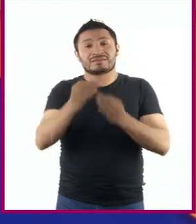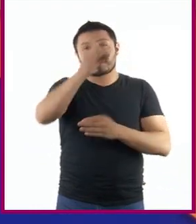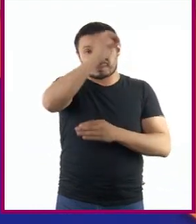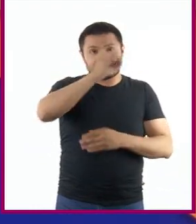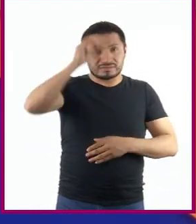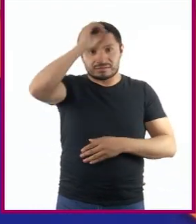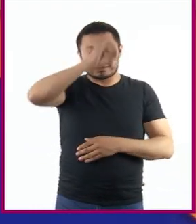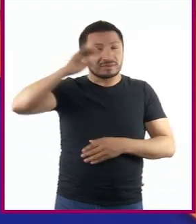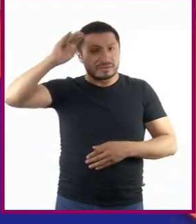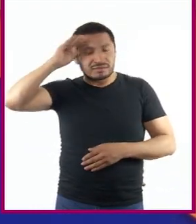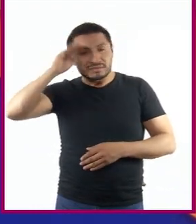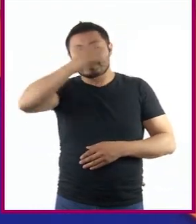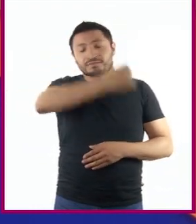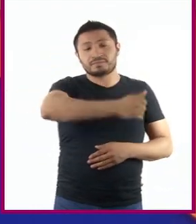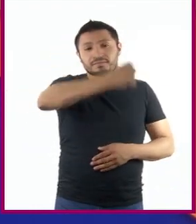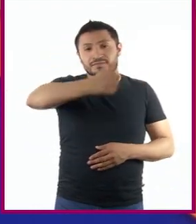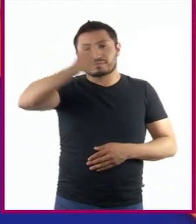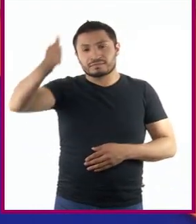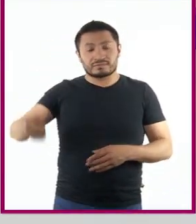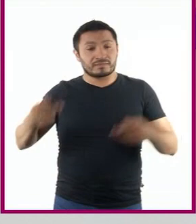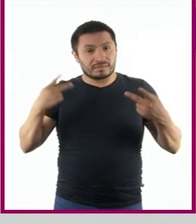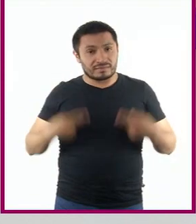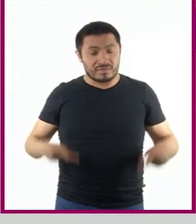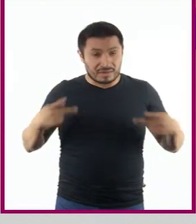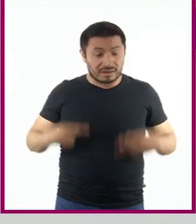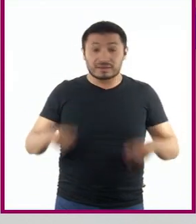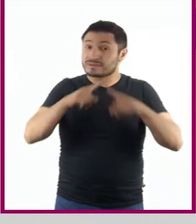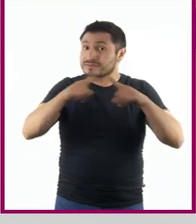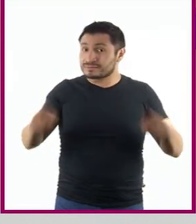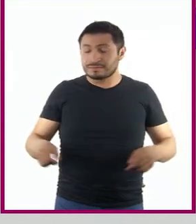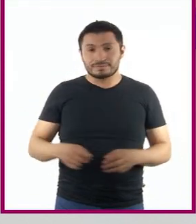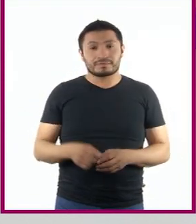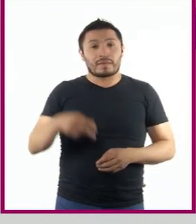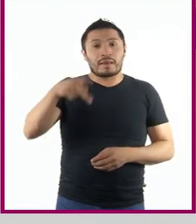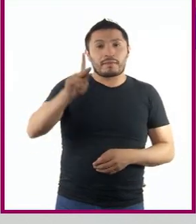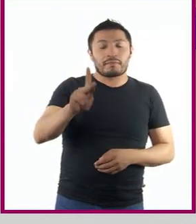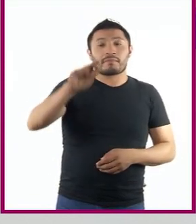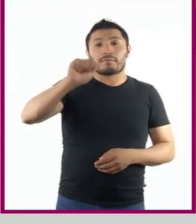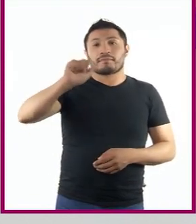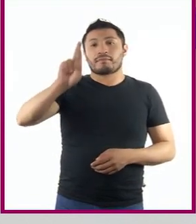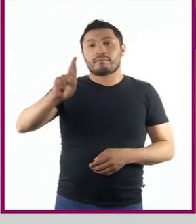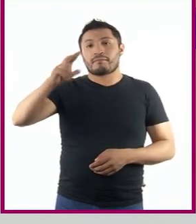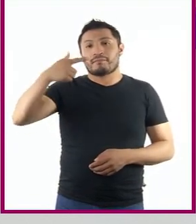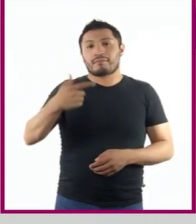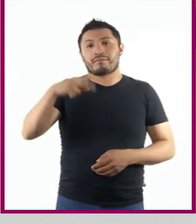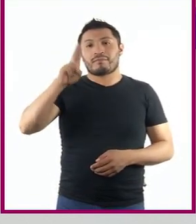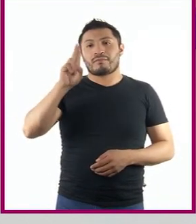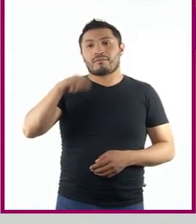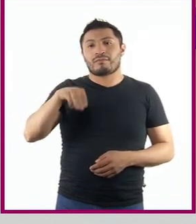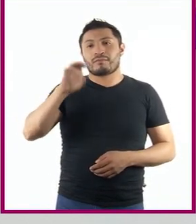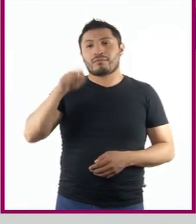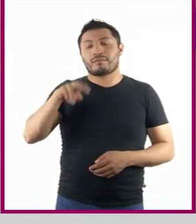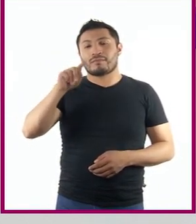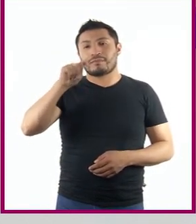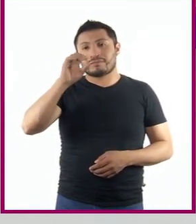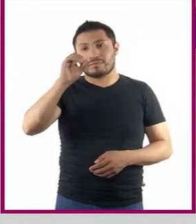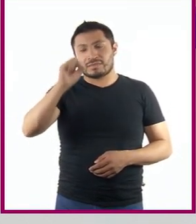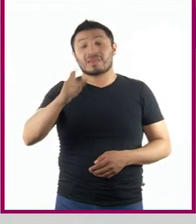cada una de las personas. En cambio, los argumentos son las razones que justifican